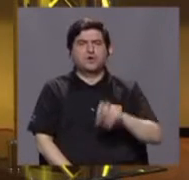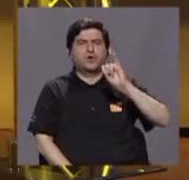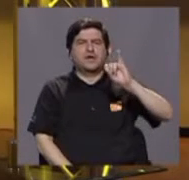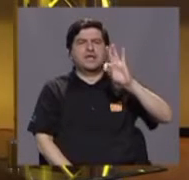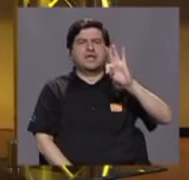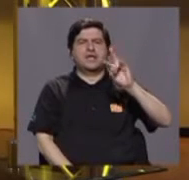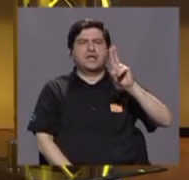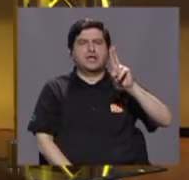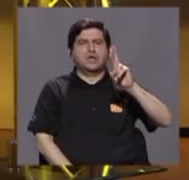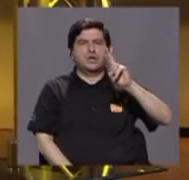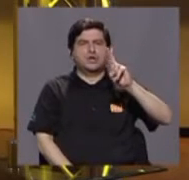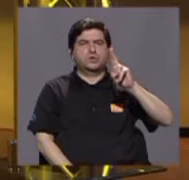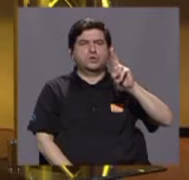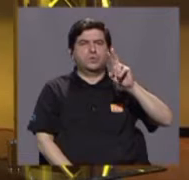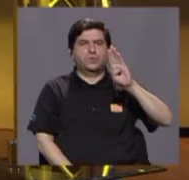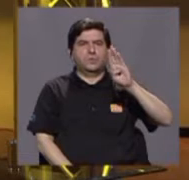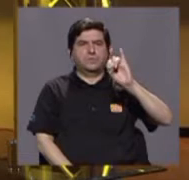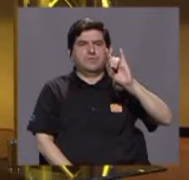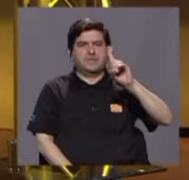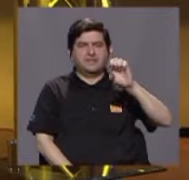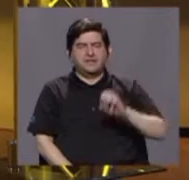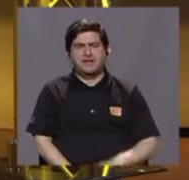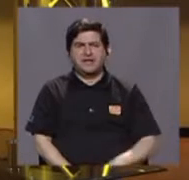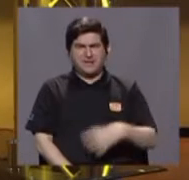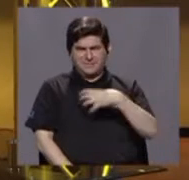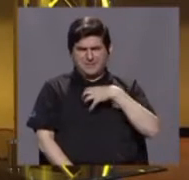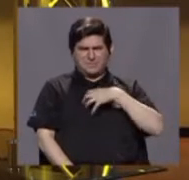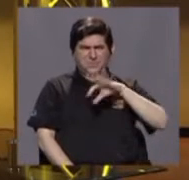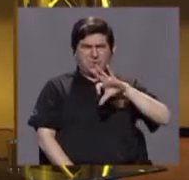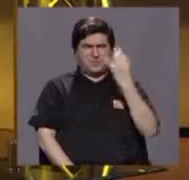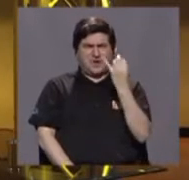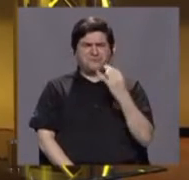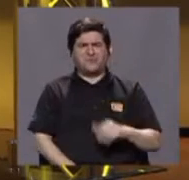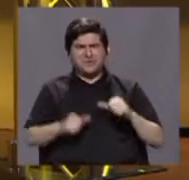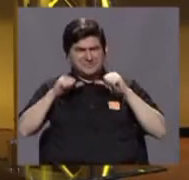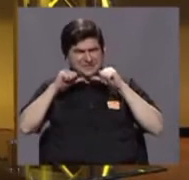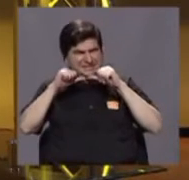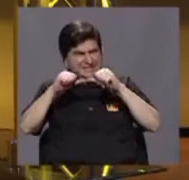esa de irse, de navegar por la propia cuenta,